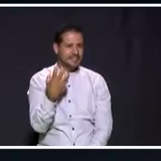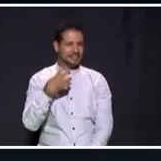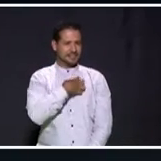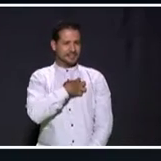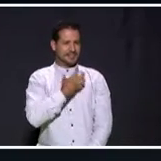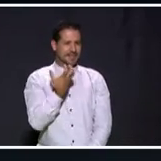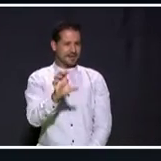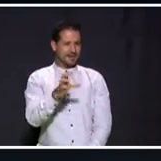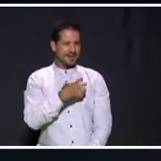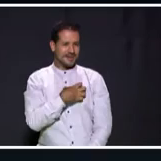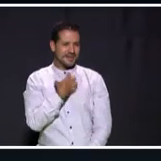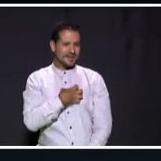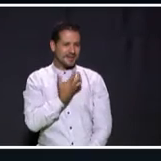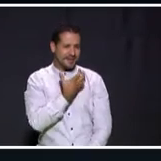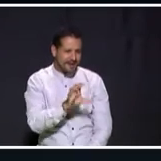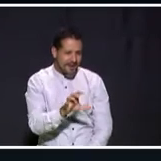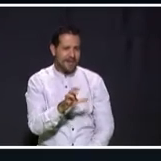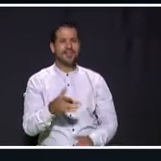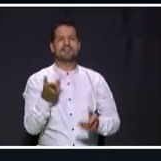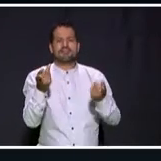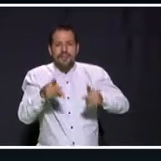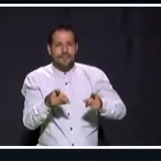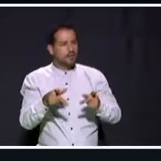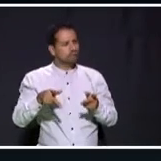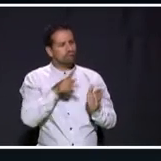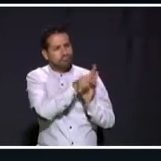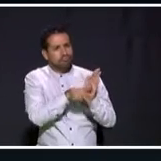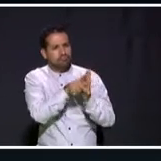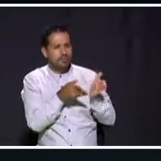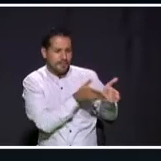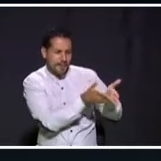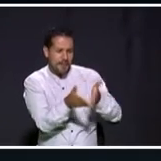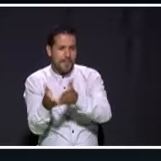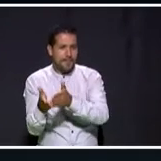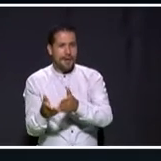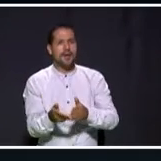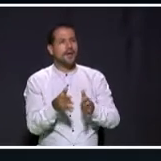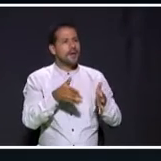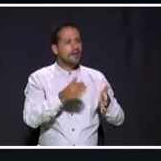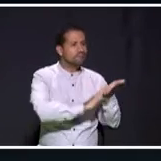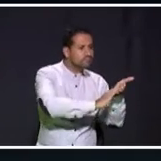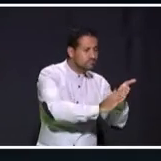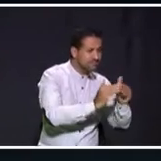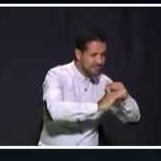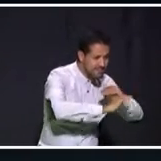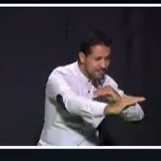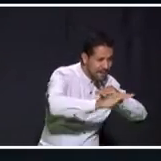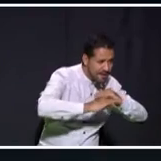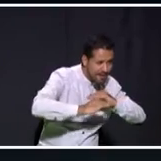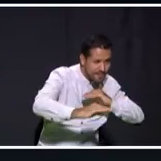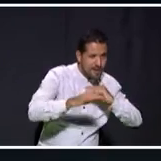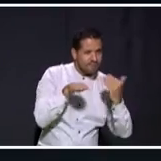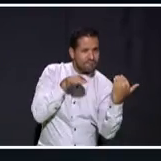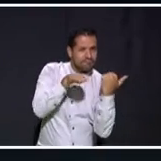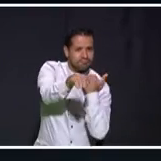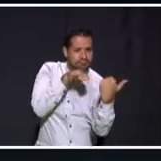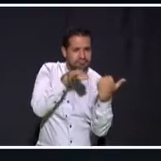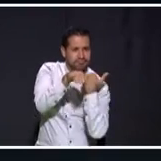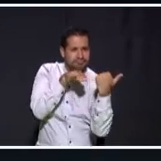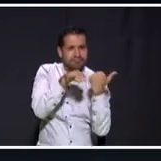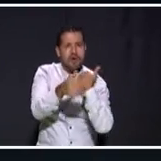también fluvial portuario la doble calzada para el nordeste entre lo que es puerto berrío